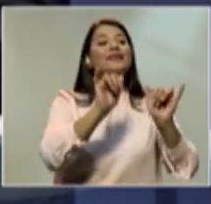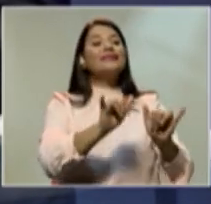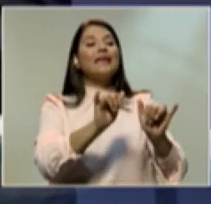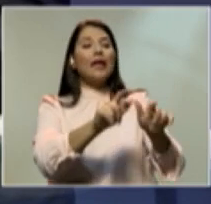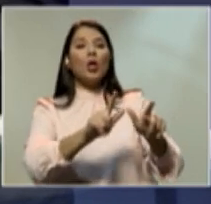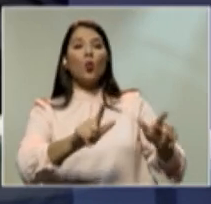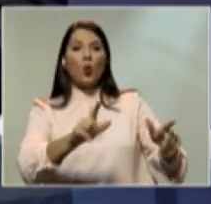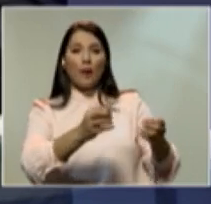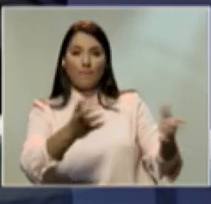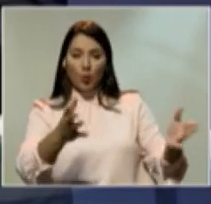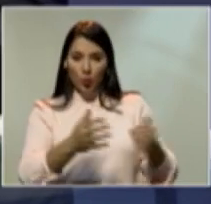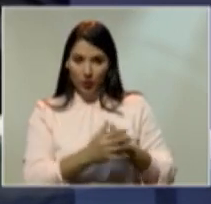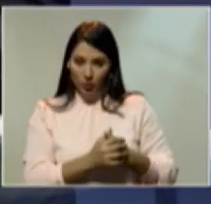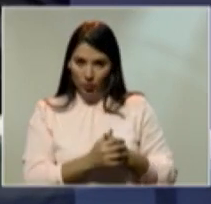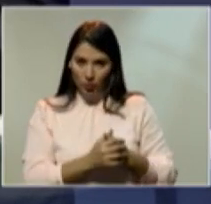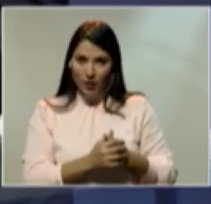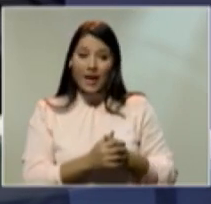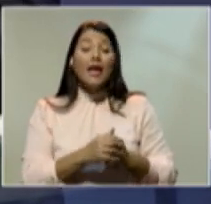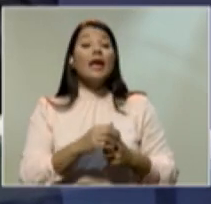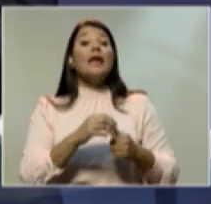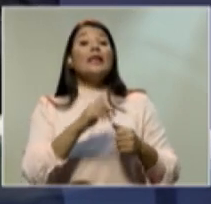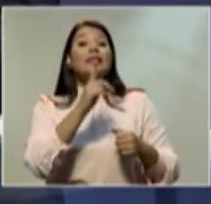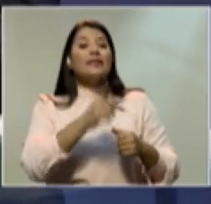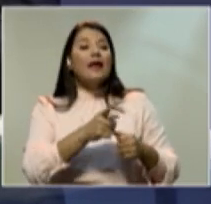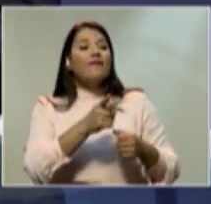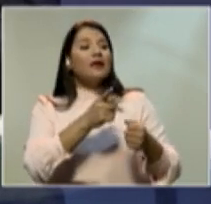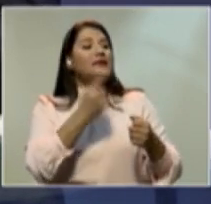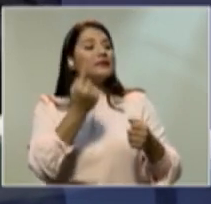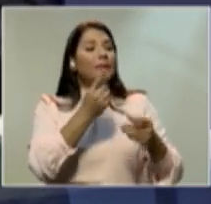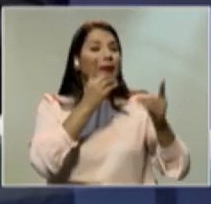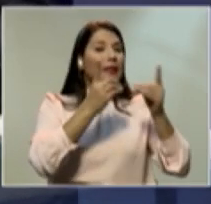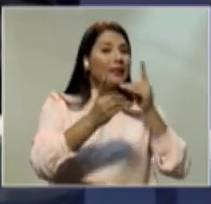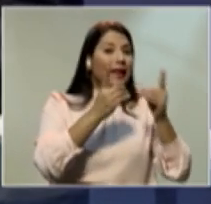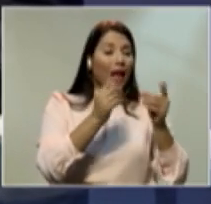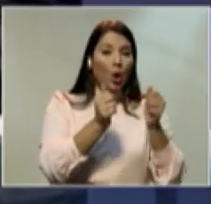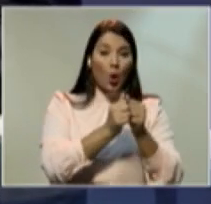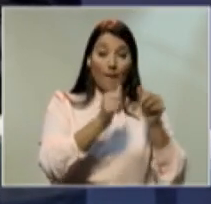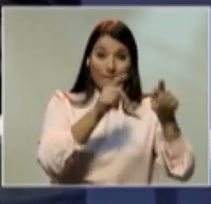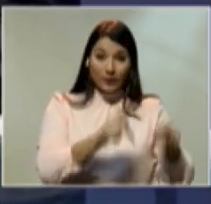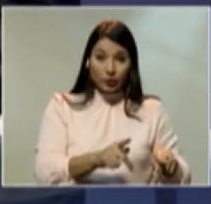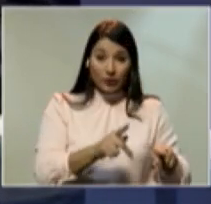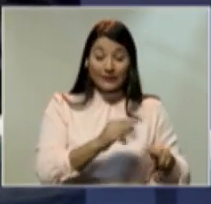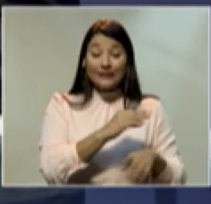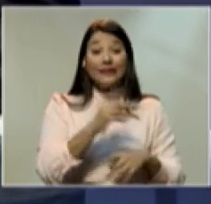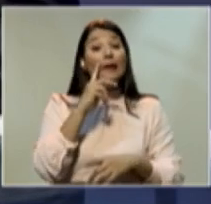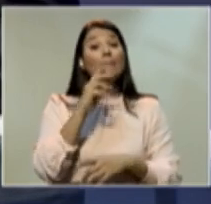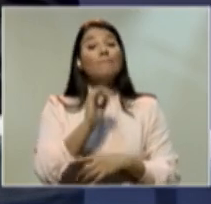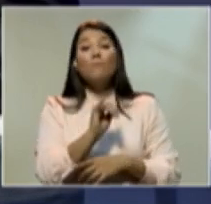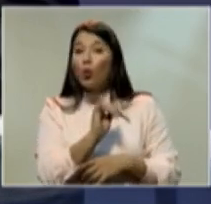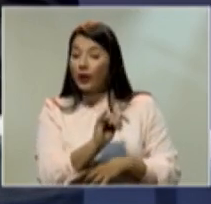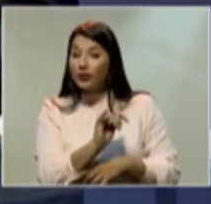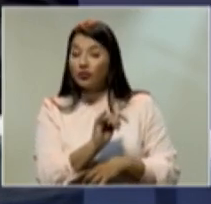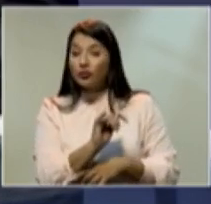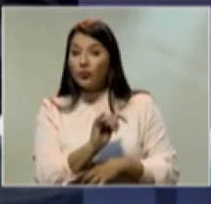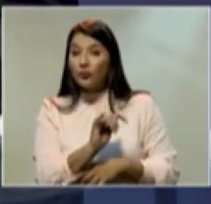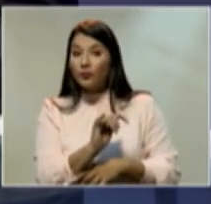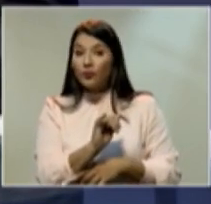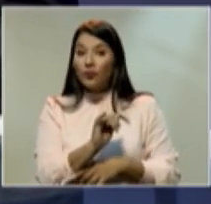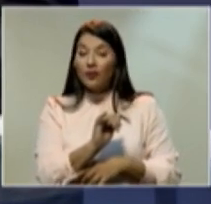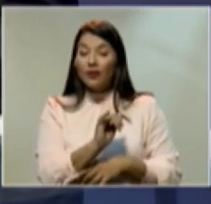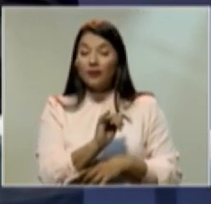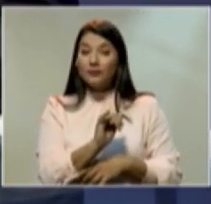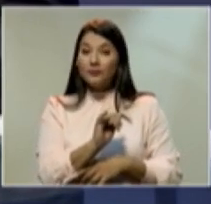es estar en diálogo con las personas, y por eso su cercanía tiene que